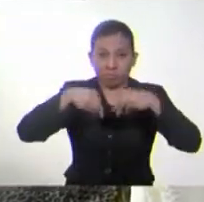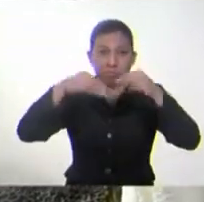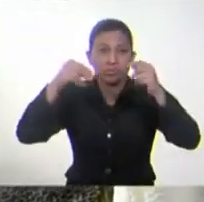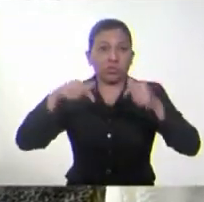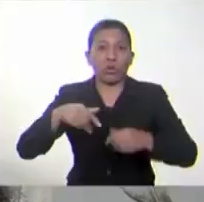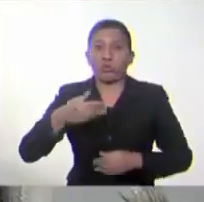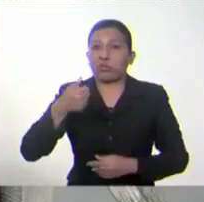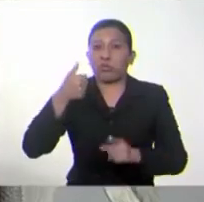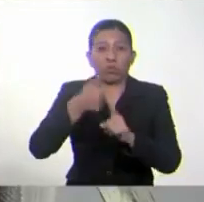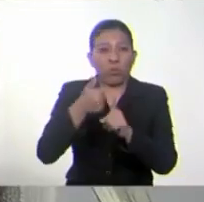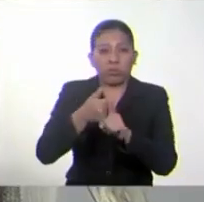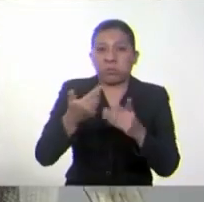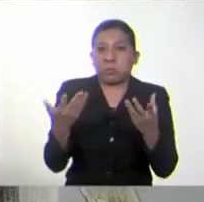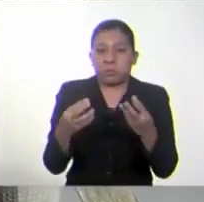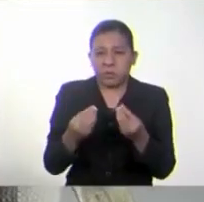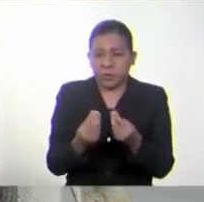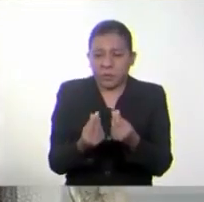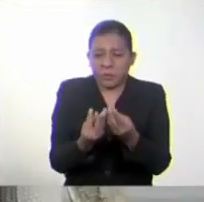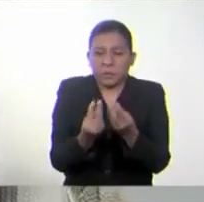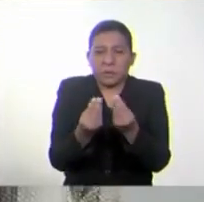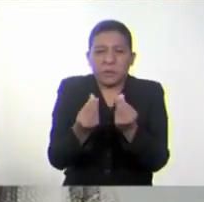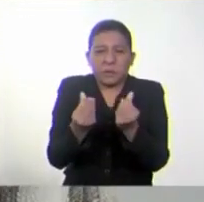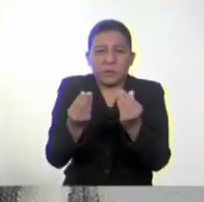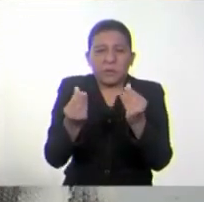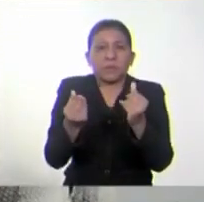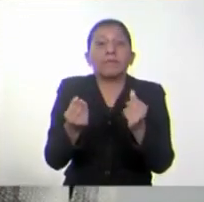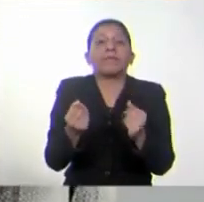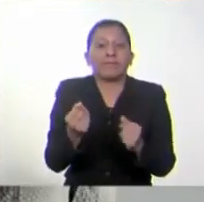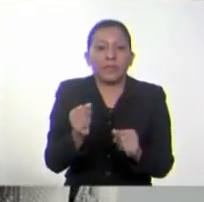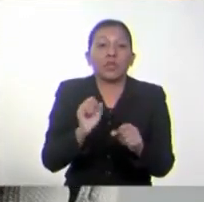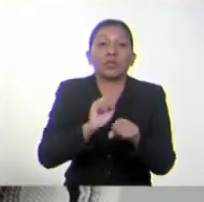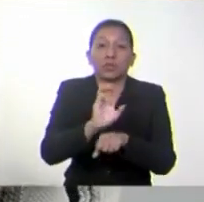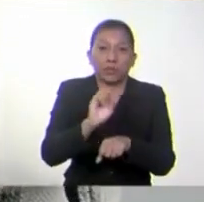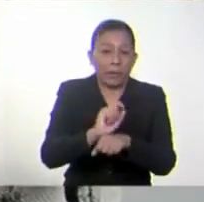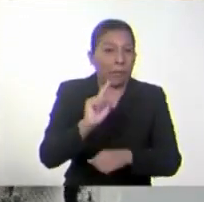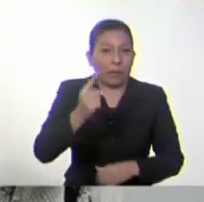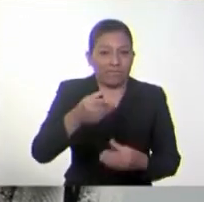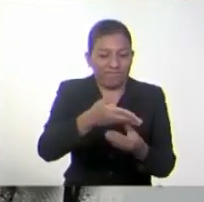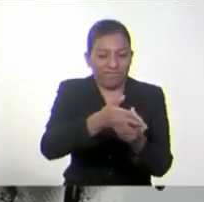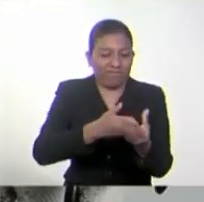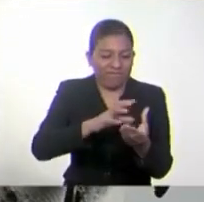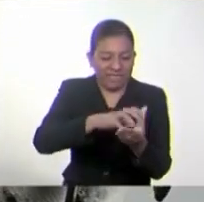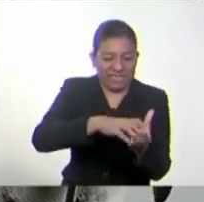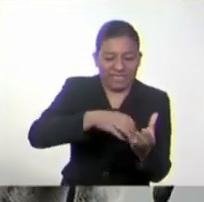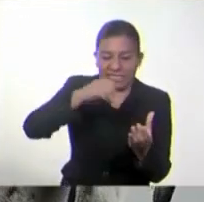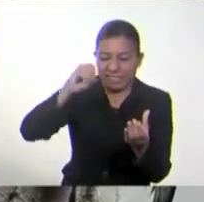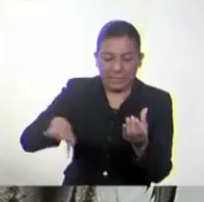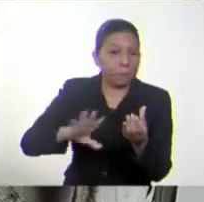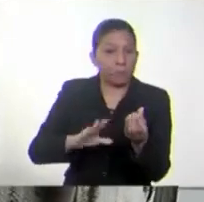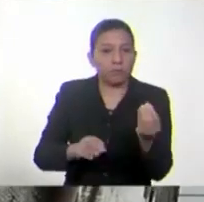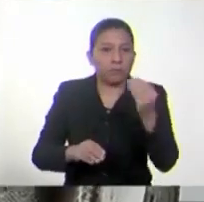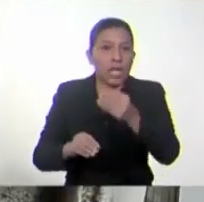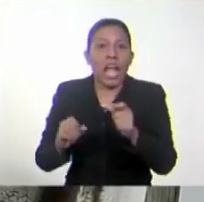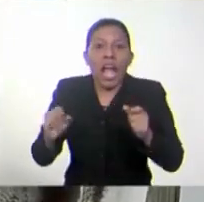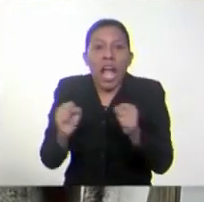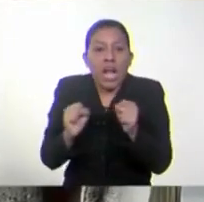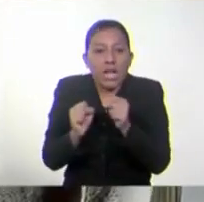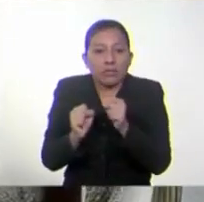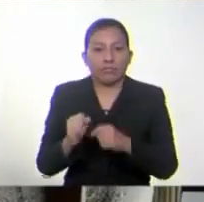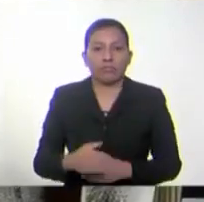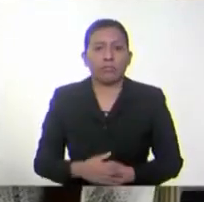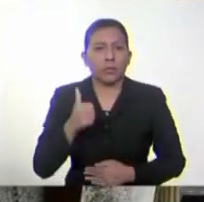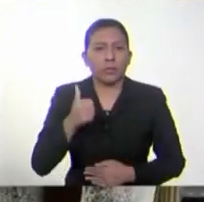carne. Por eso conviene destripar pronto al pescado y ponerlo en hielo. Además, el pescado es rico en